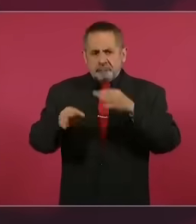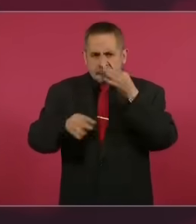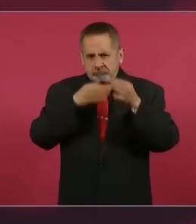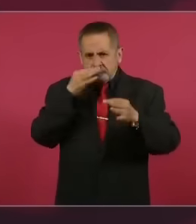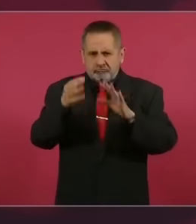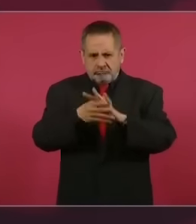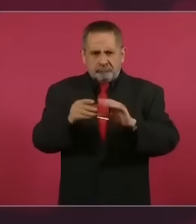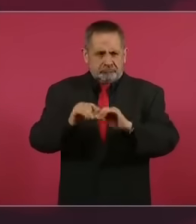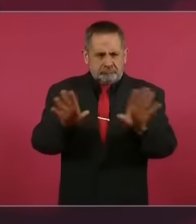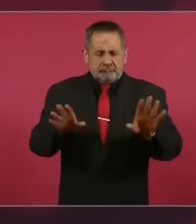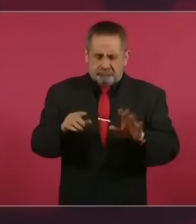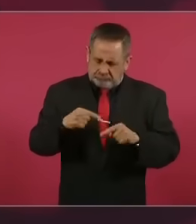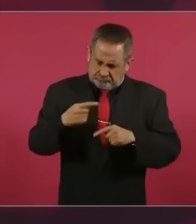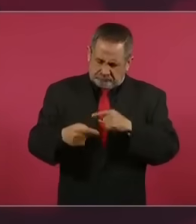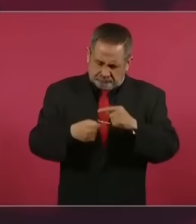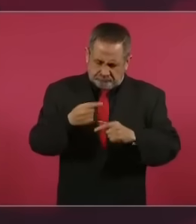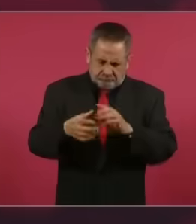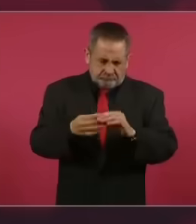aclarando.